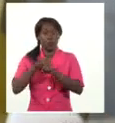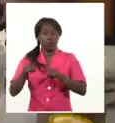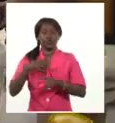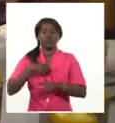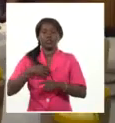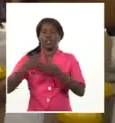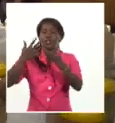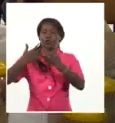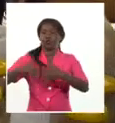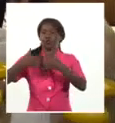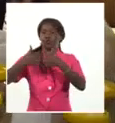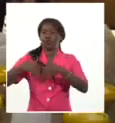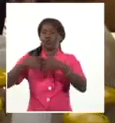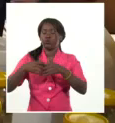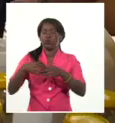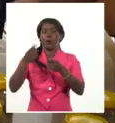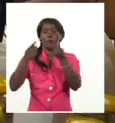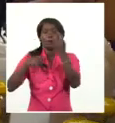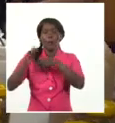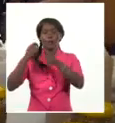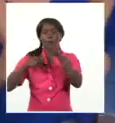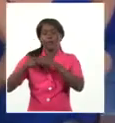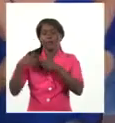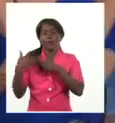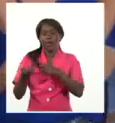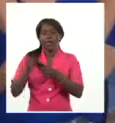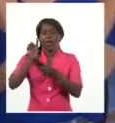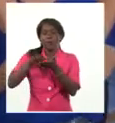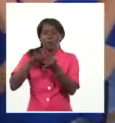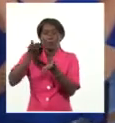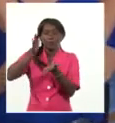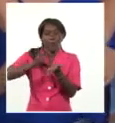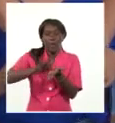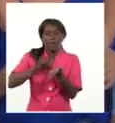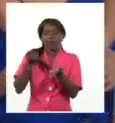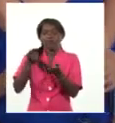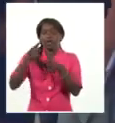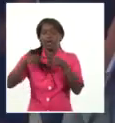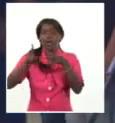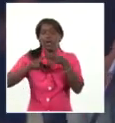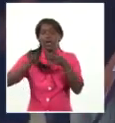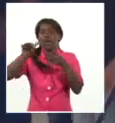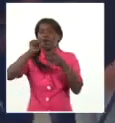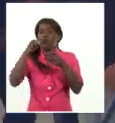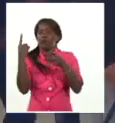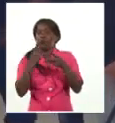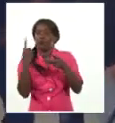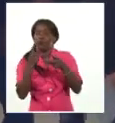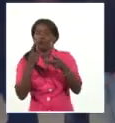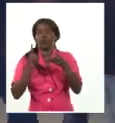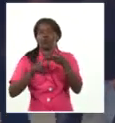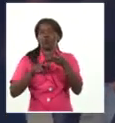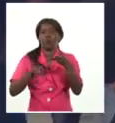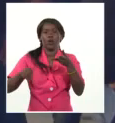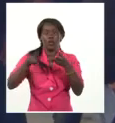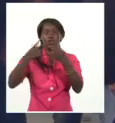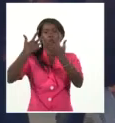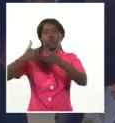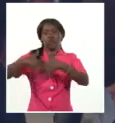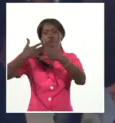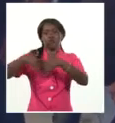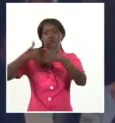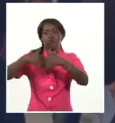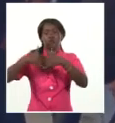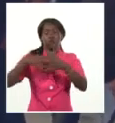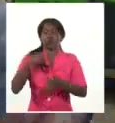la ciudad de Santa Clara en diálogo con los trabajadores reconoció la valía de este colectivo laboral que hoy es ejemplo de la voluntad y el deseo